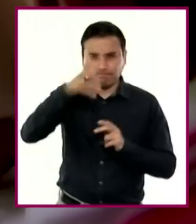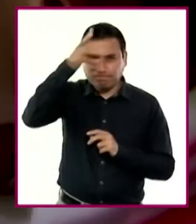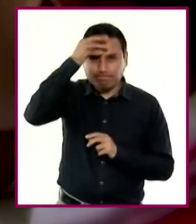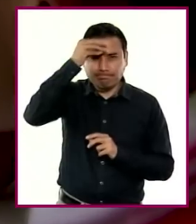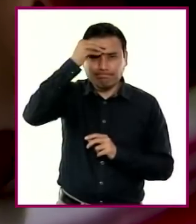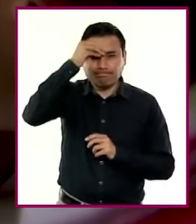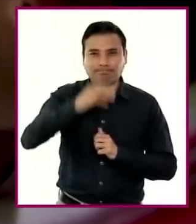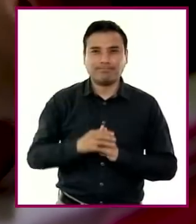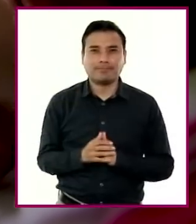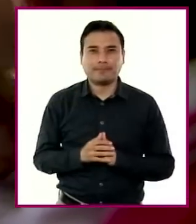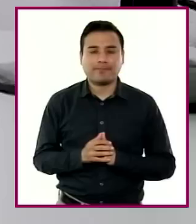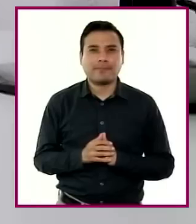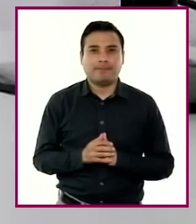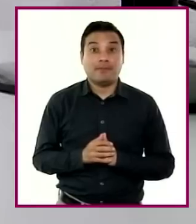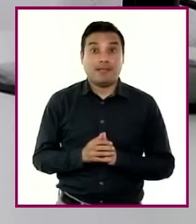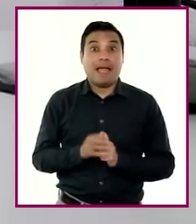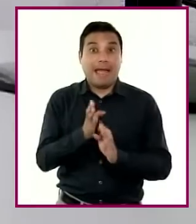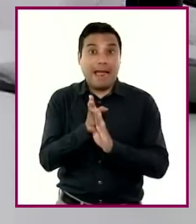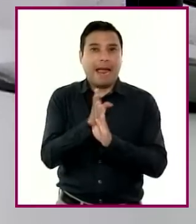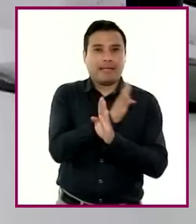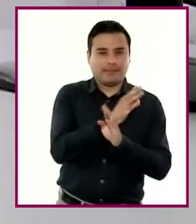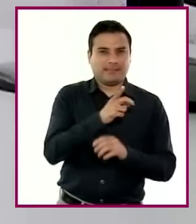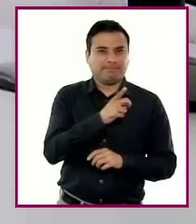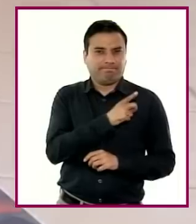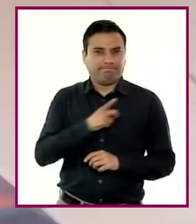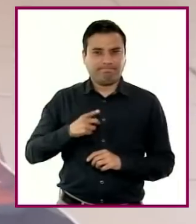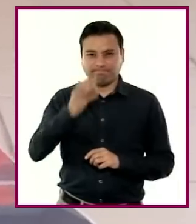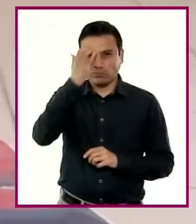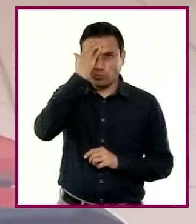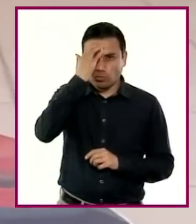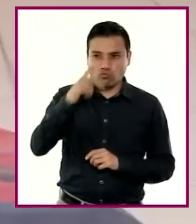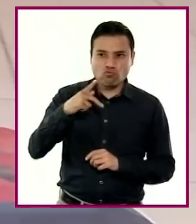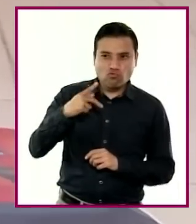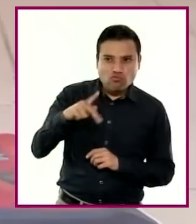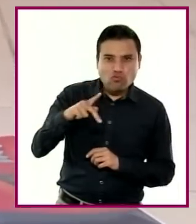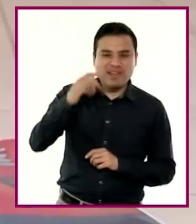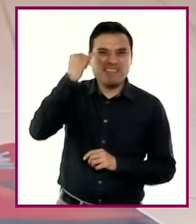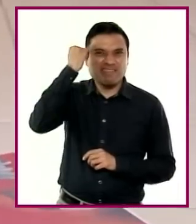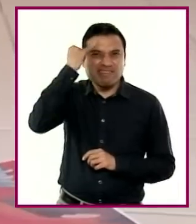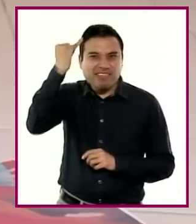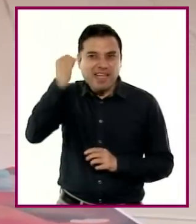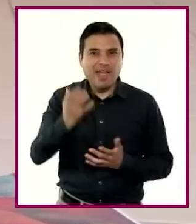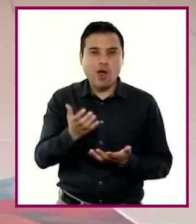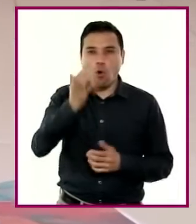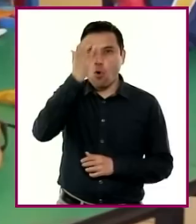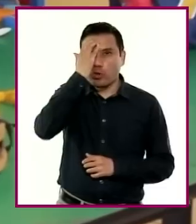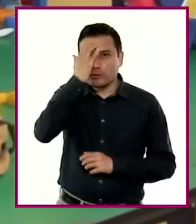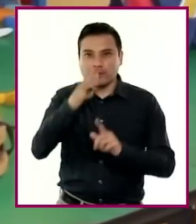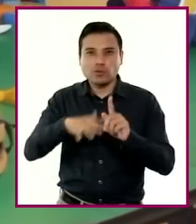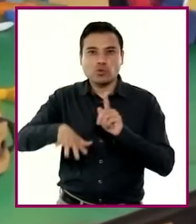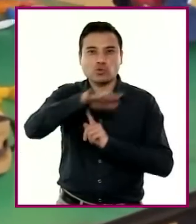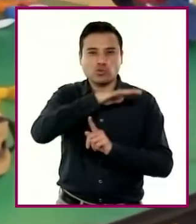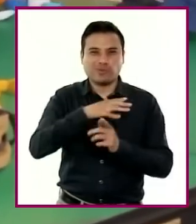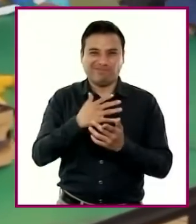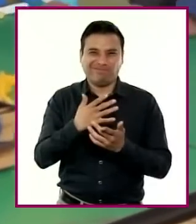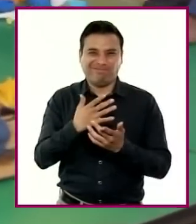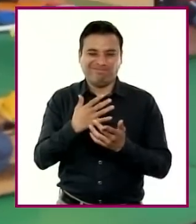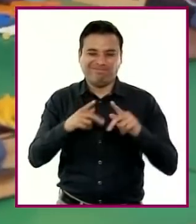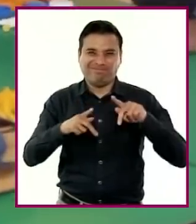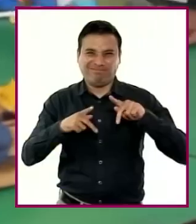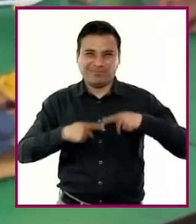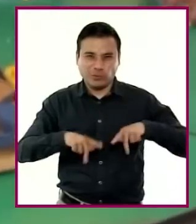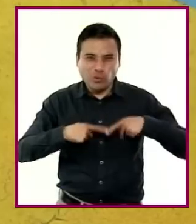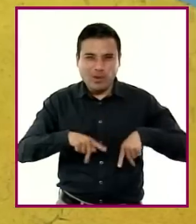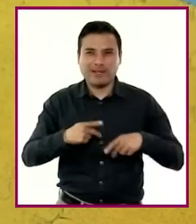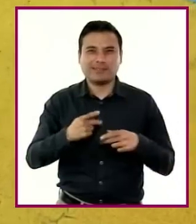se parte de sus ideas previas, experiencias, contextos socioculturales y lingüísticos, así como de su gusto,